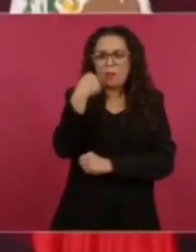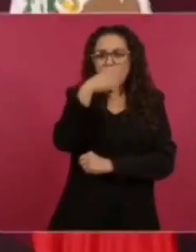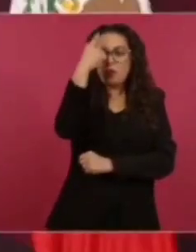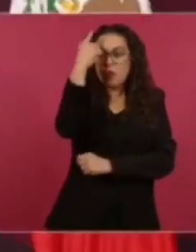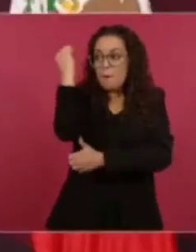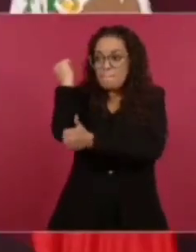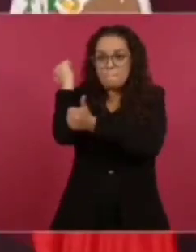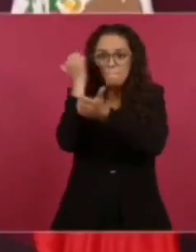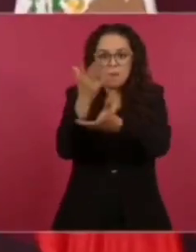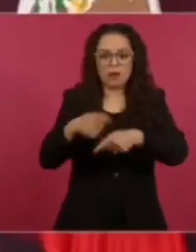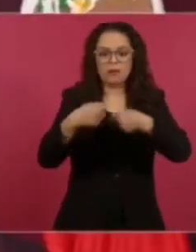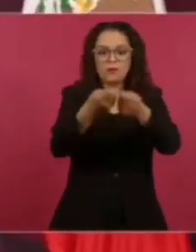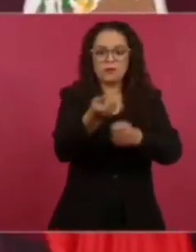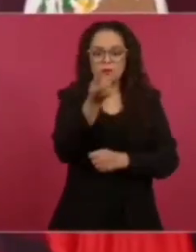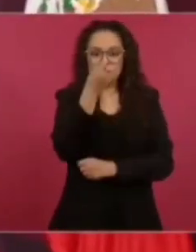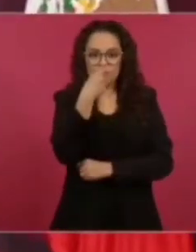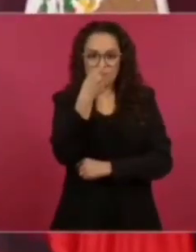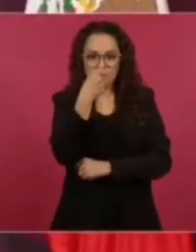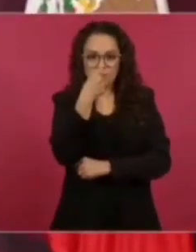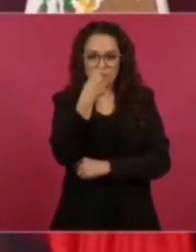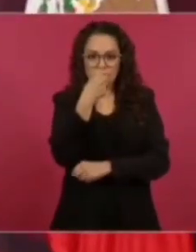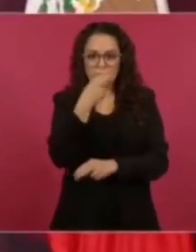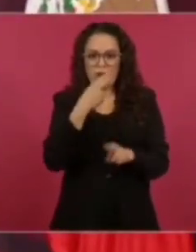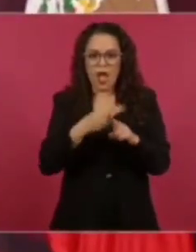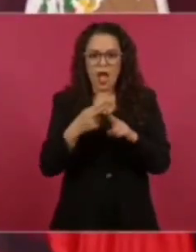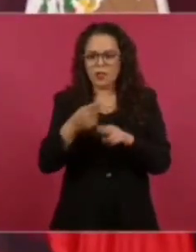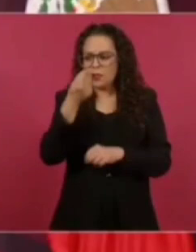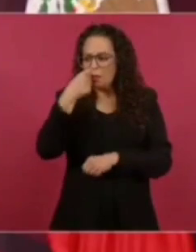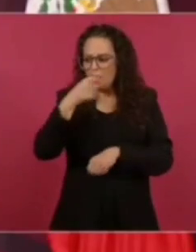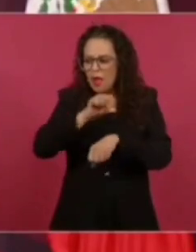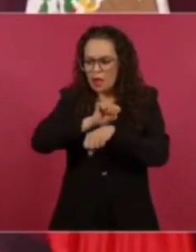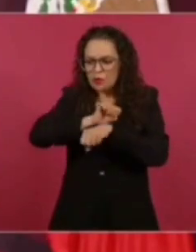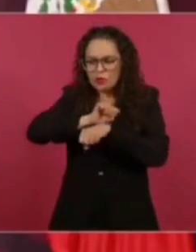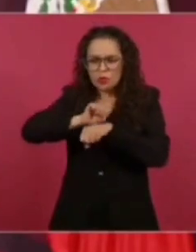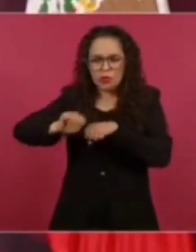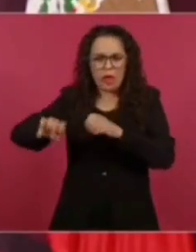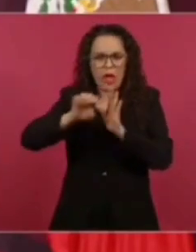Desde una aspirina hasta